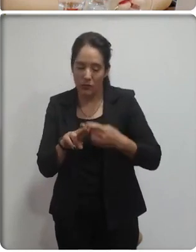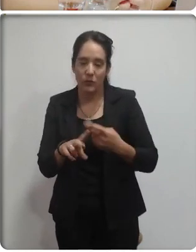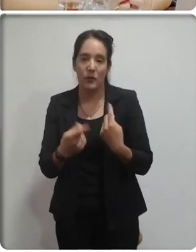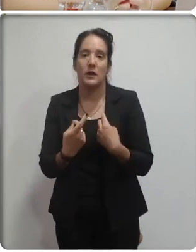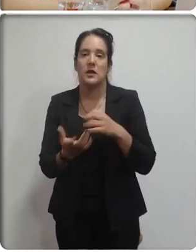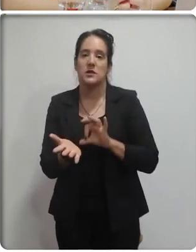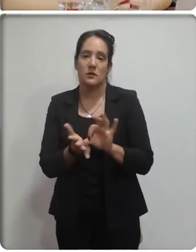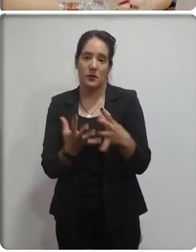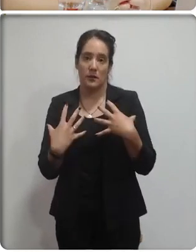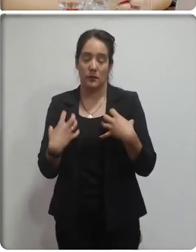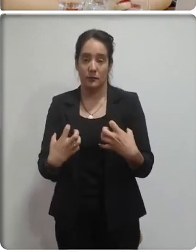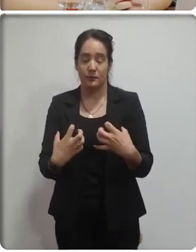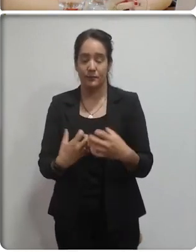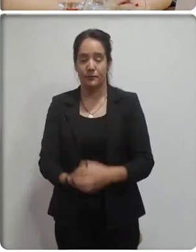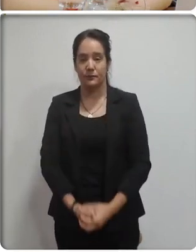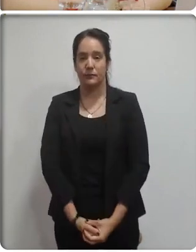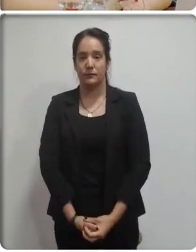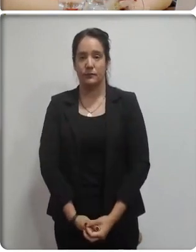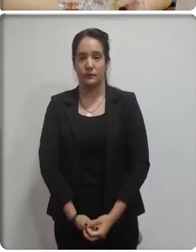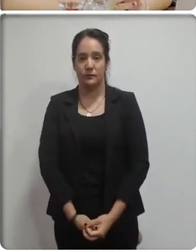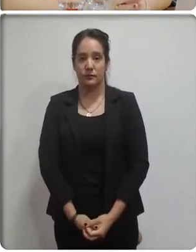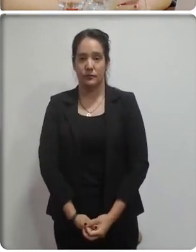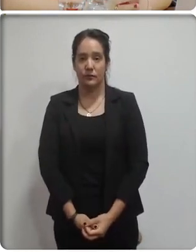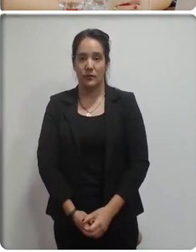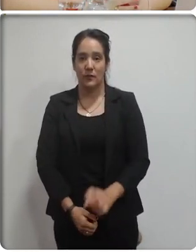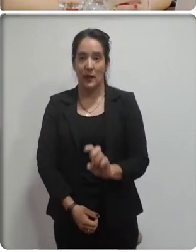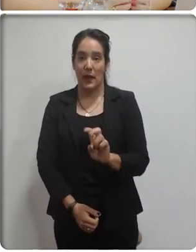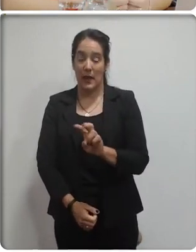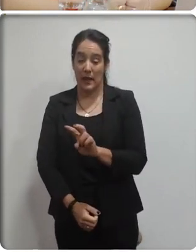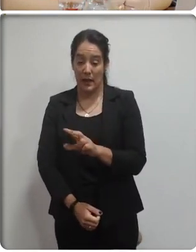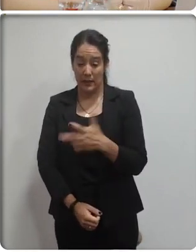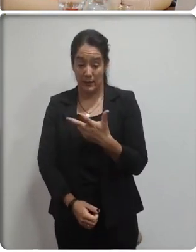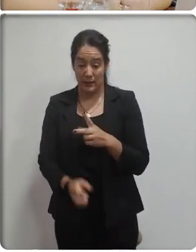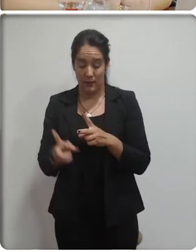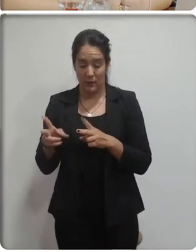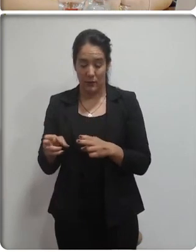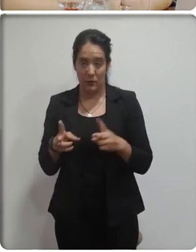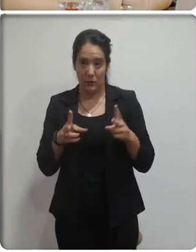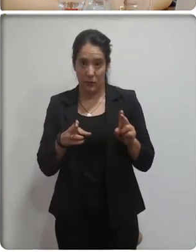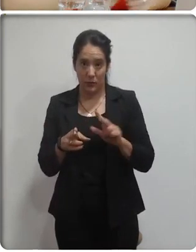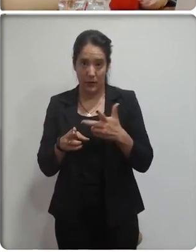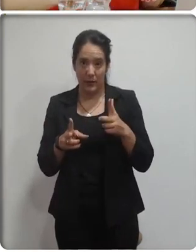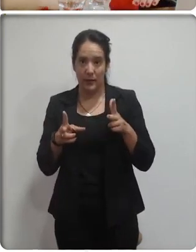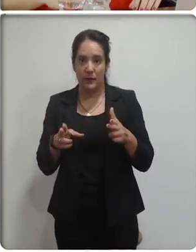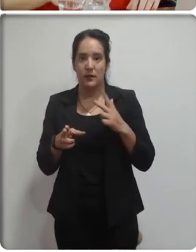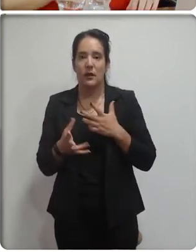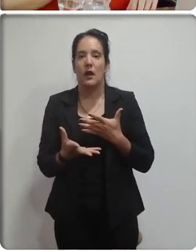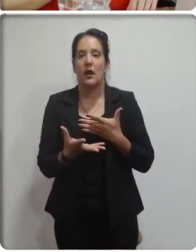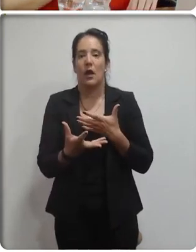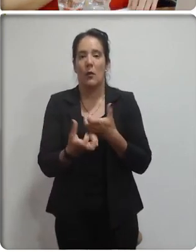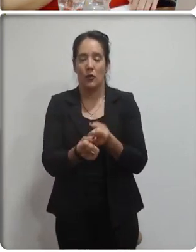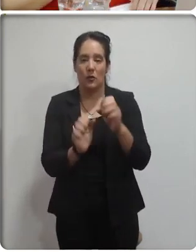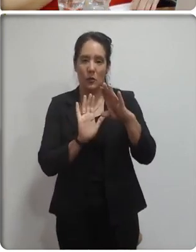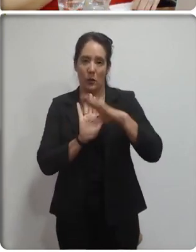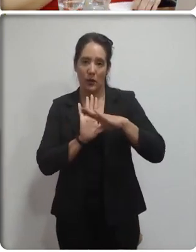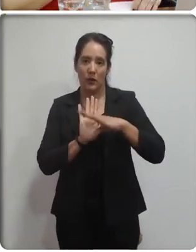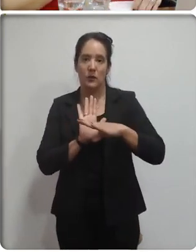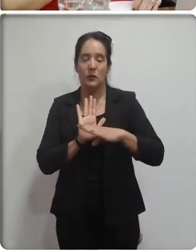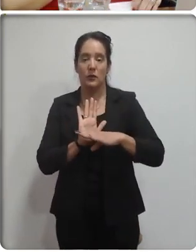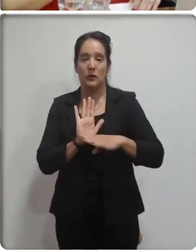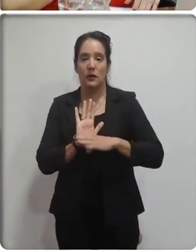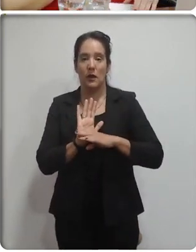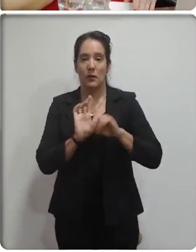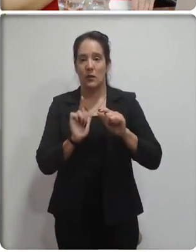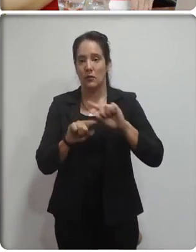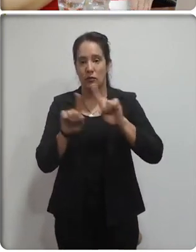asistencial. Bueno, y la fase 3 es brindar el apoyo para la implementación de los programas, los procesos y las estructuras que